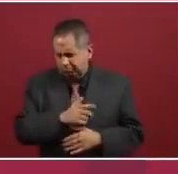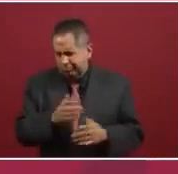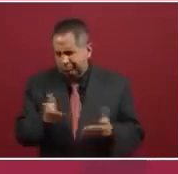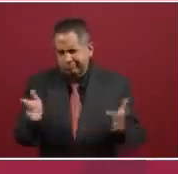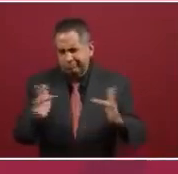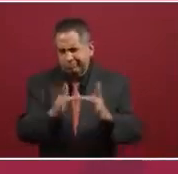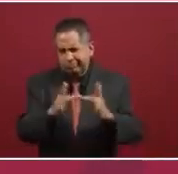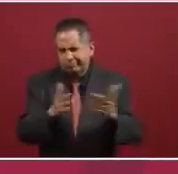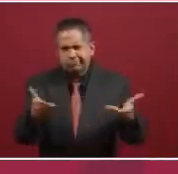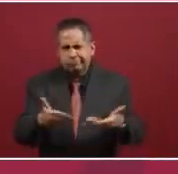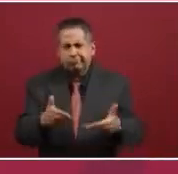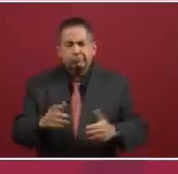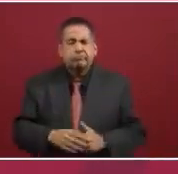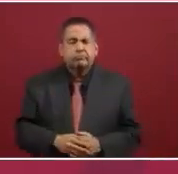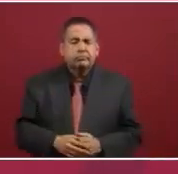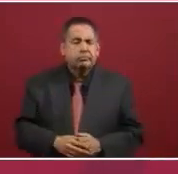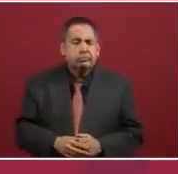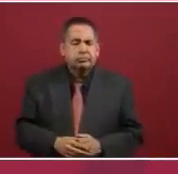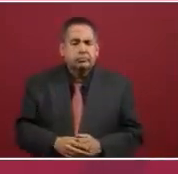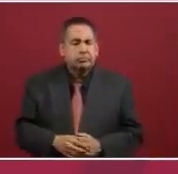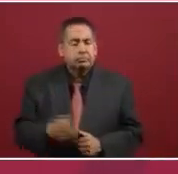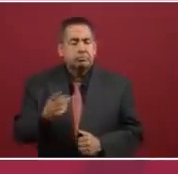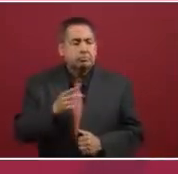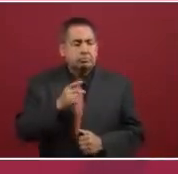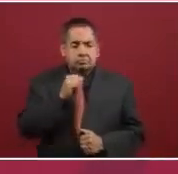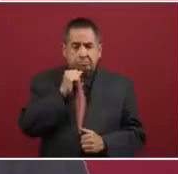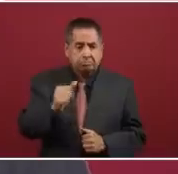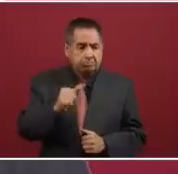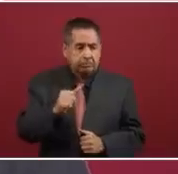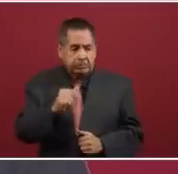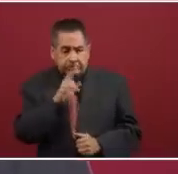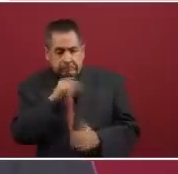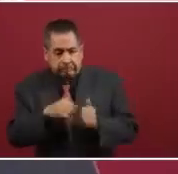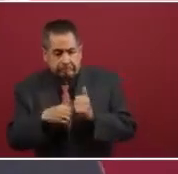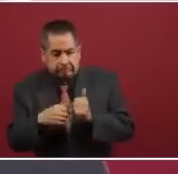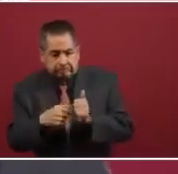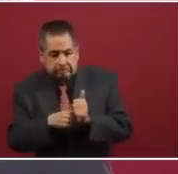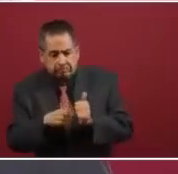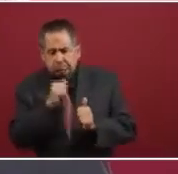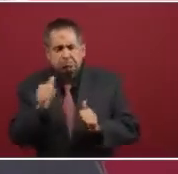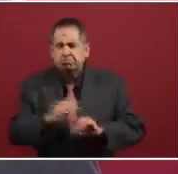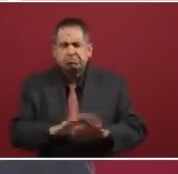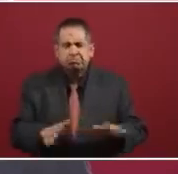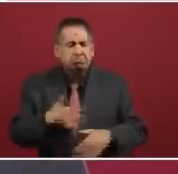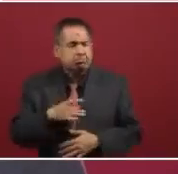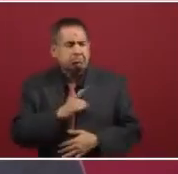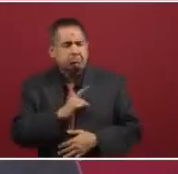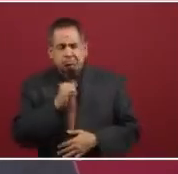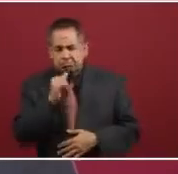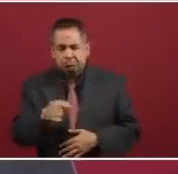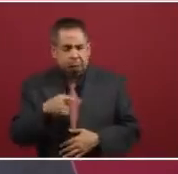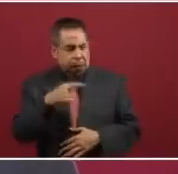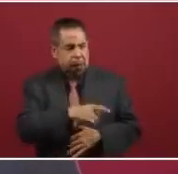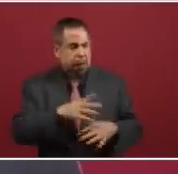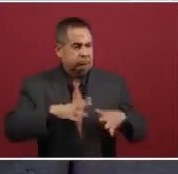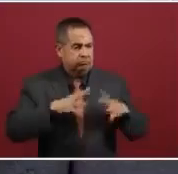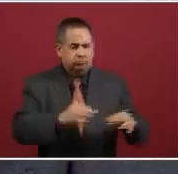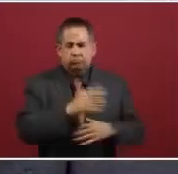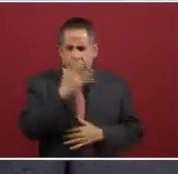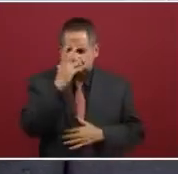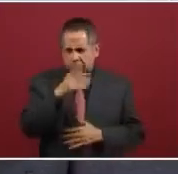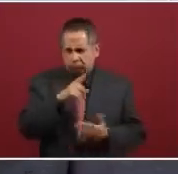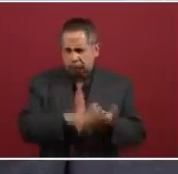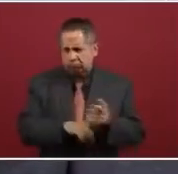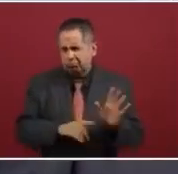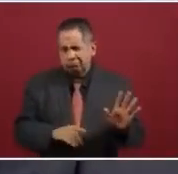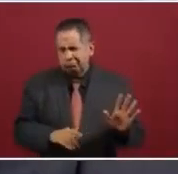Y y el que nada debe, nada teme. Y esa fundación es seria.